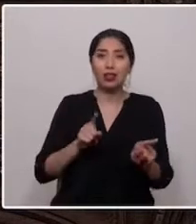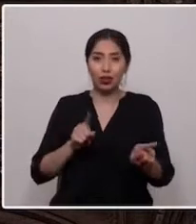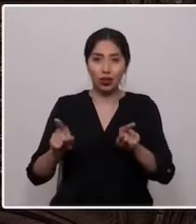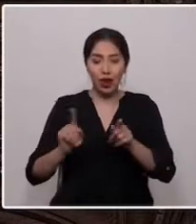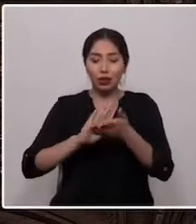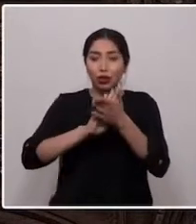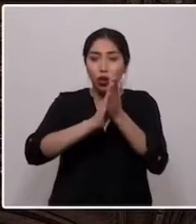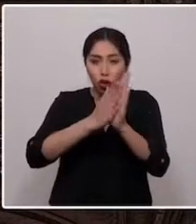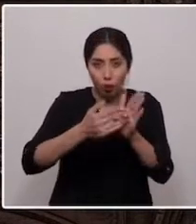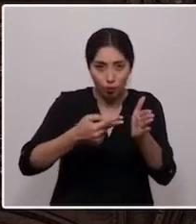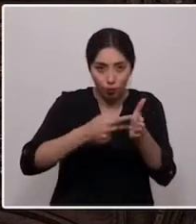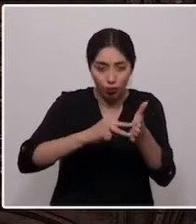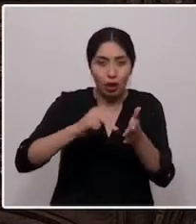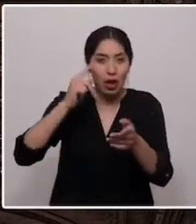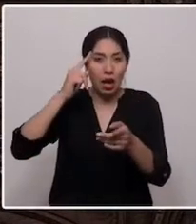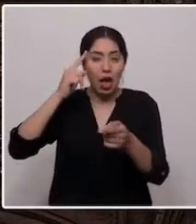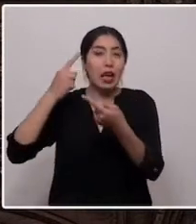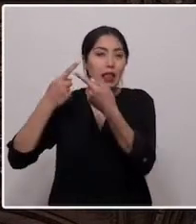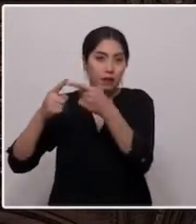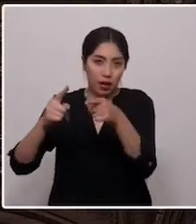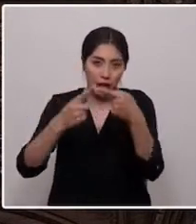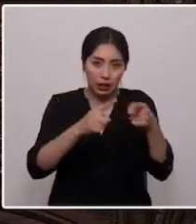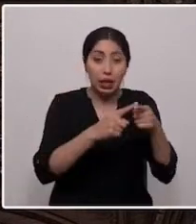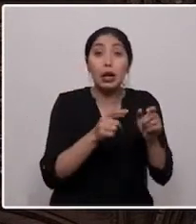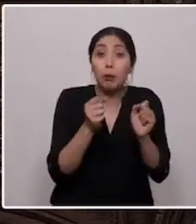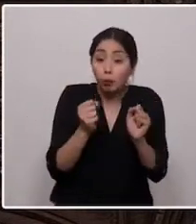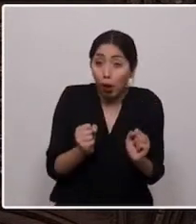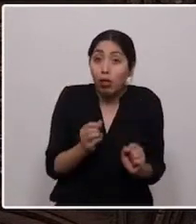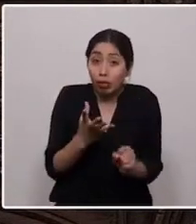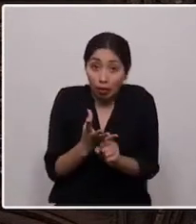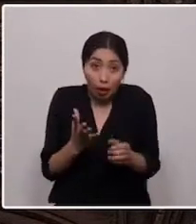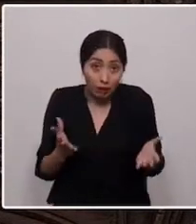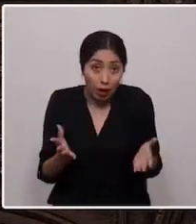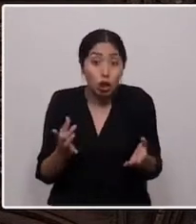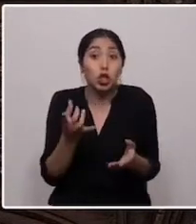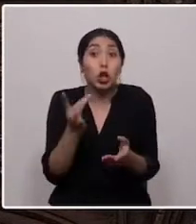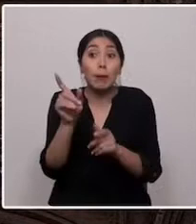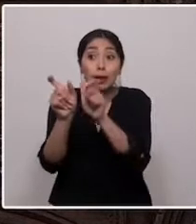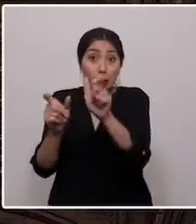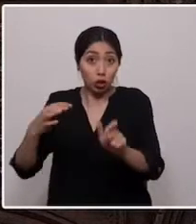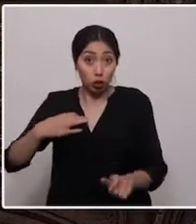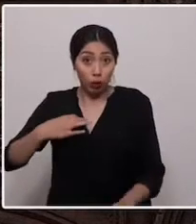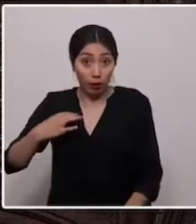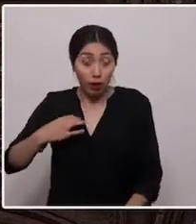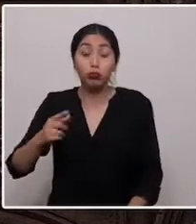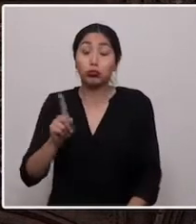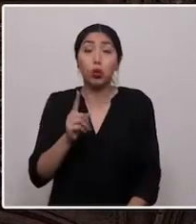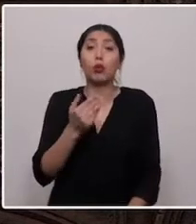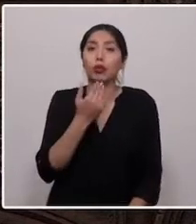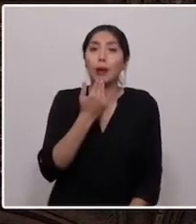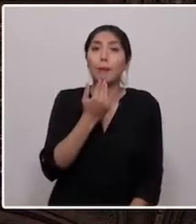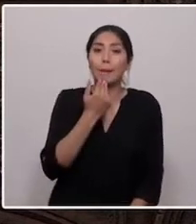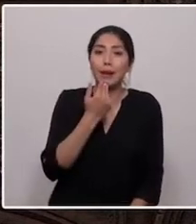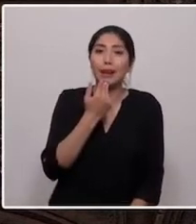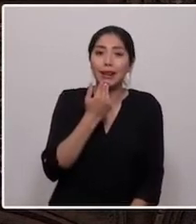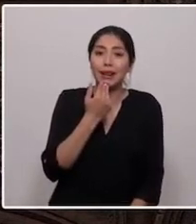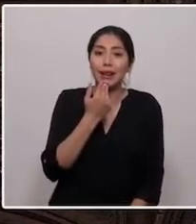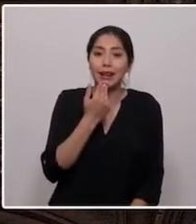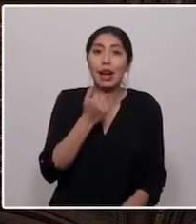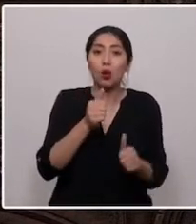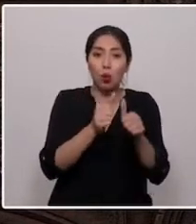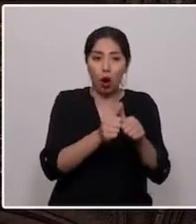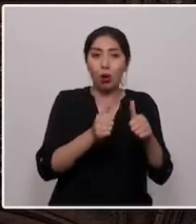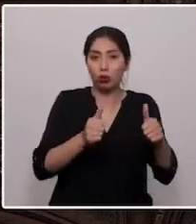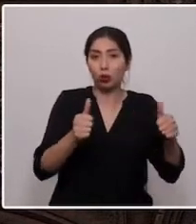las diferencias que puedan suscitarse no solo entre los ciudadanos y ciudadanas, sino que también entre estos con las autoridades